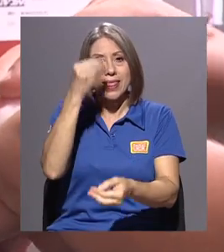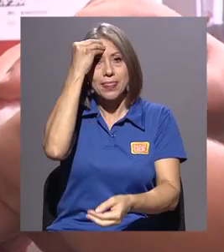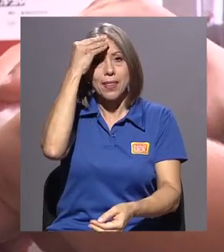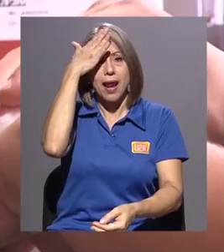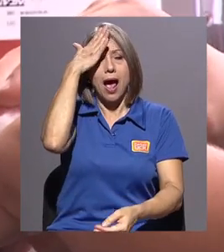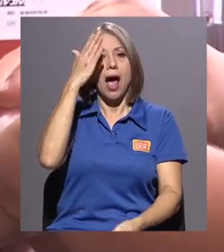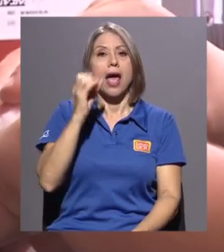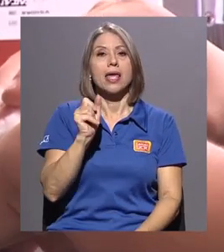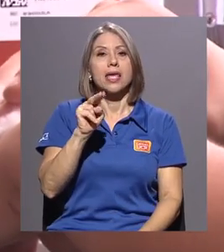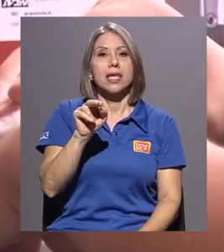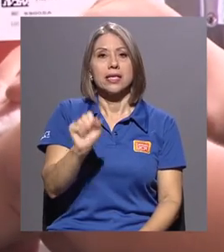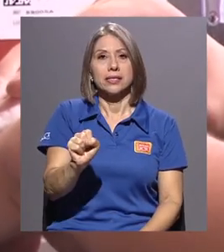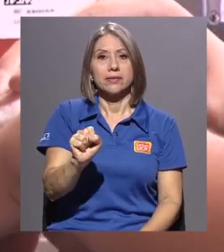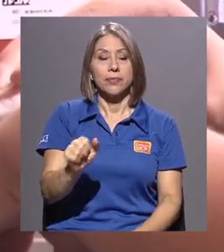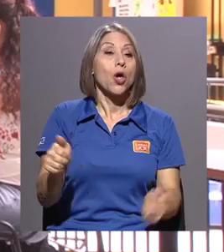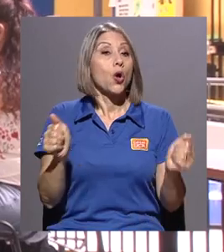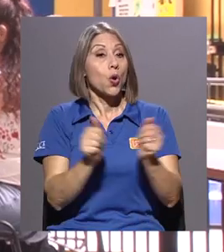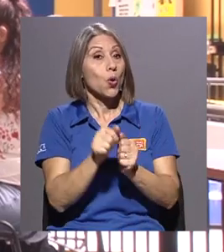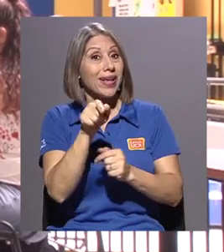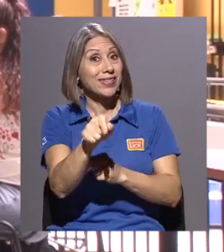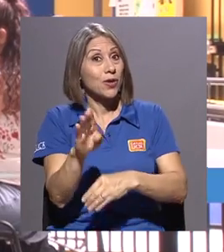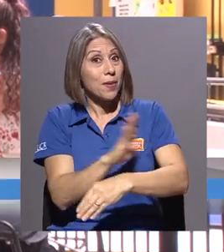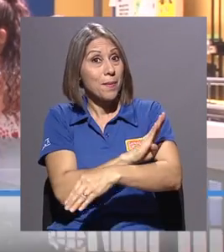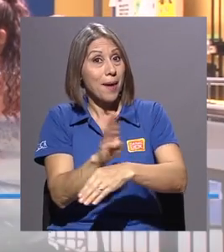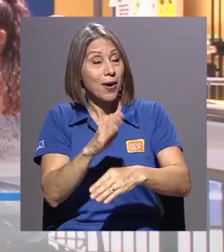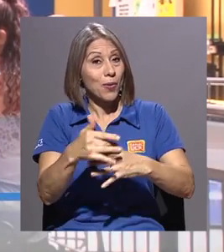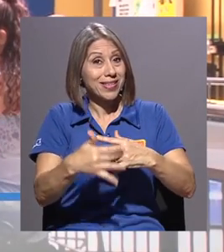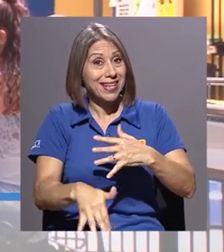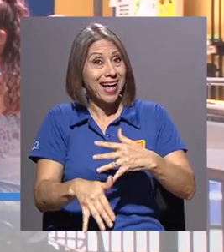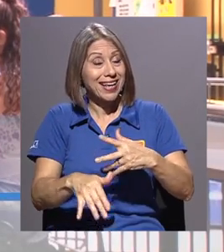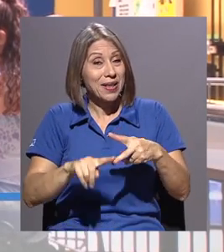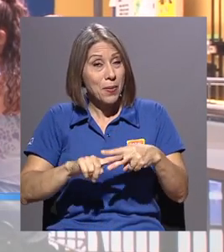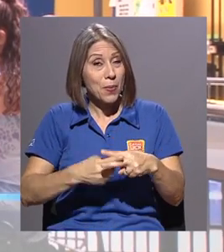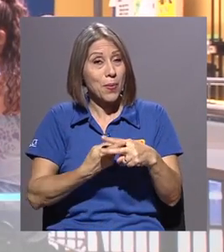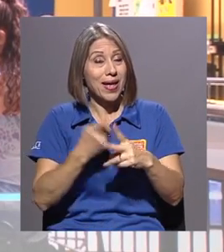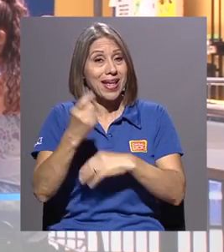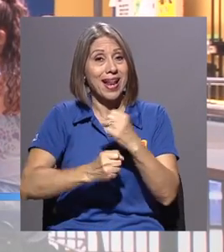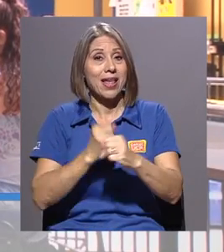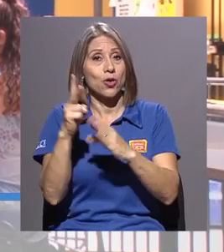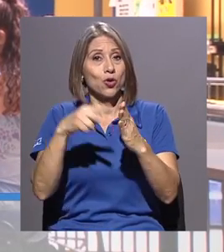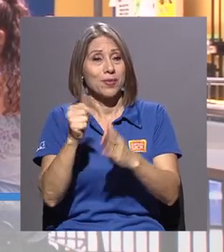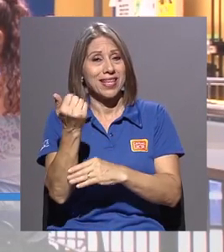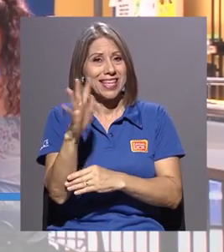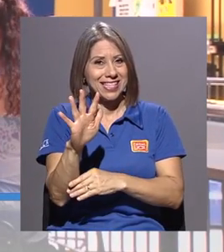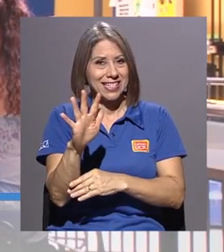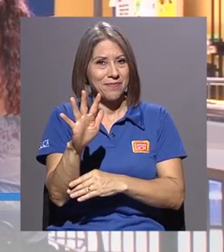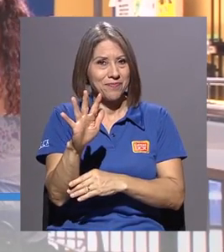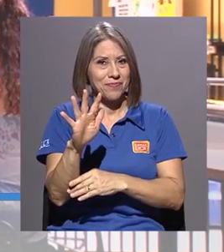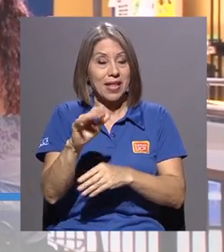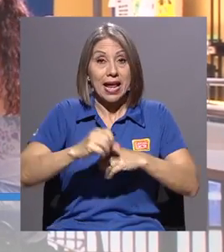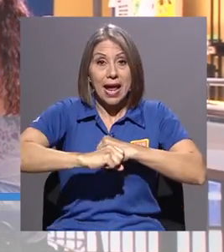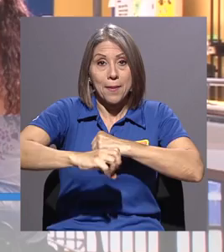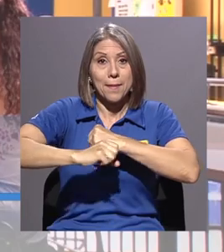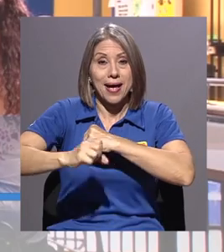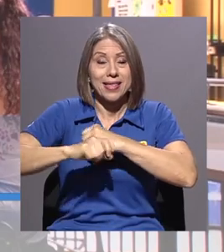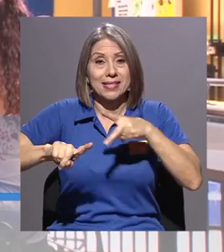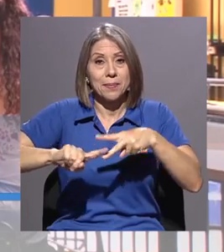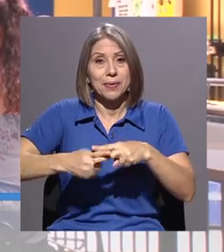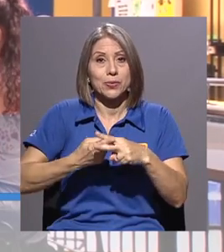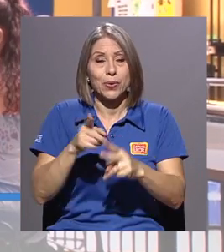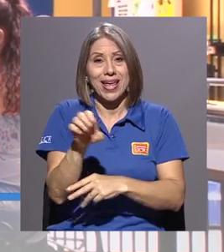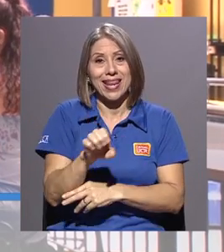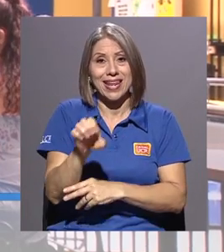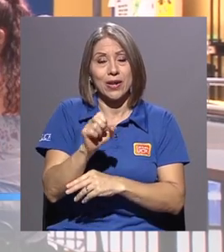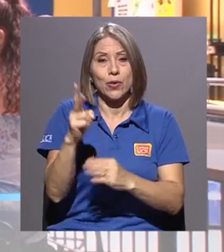Con la universidad, el Banco de Sangre empezó en el 2015 y lo que son las campañas empezaron en enero del 2016. La idea es